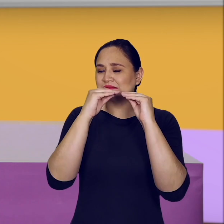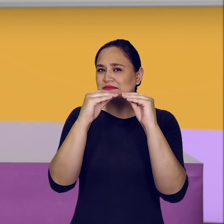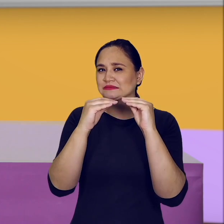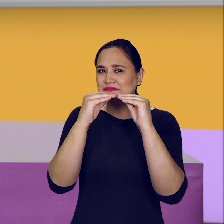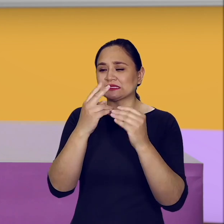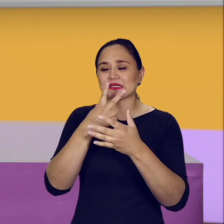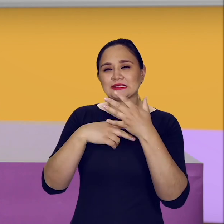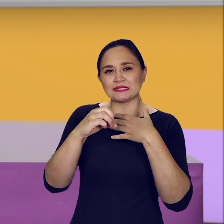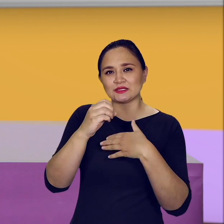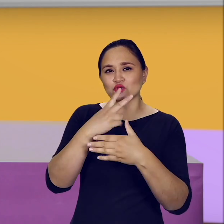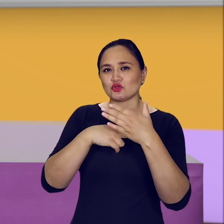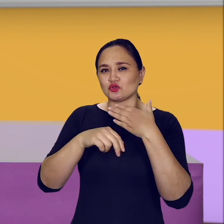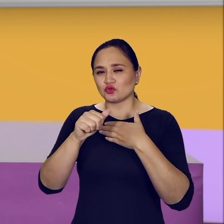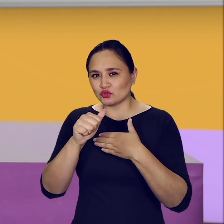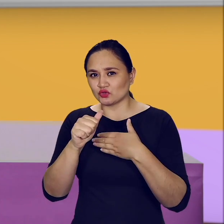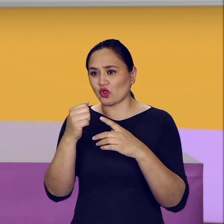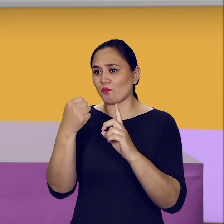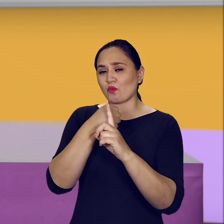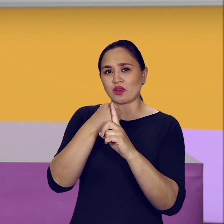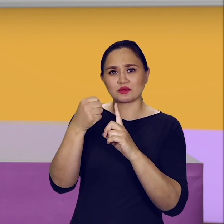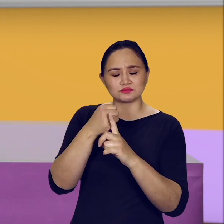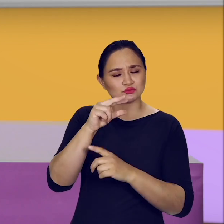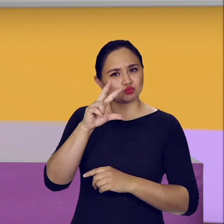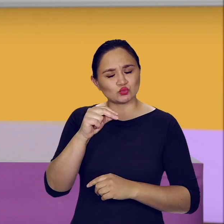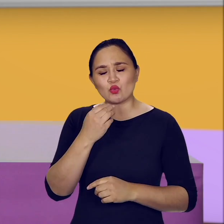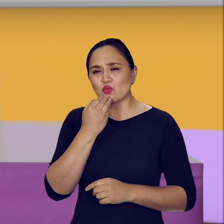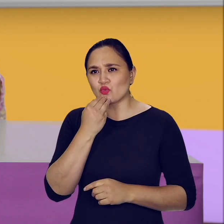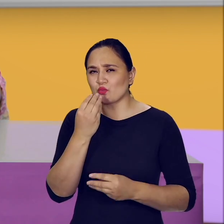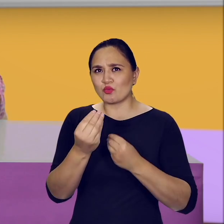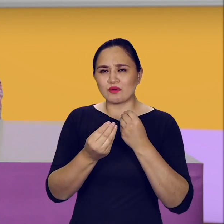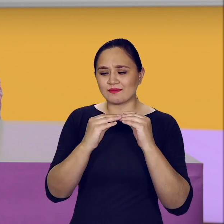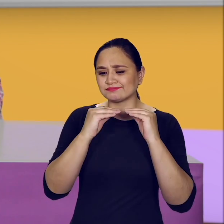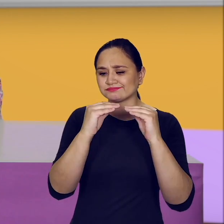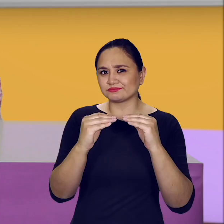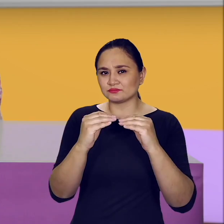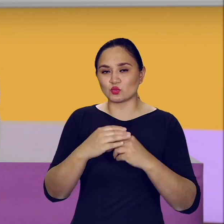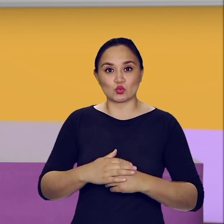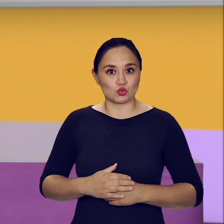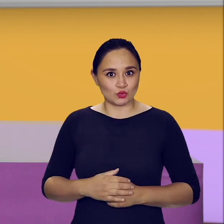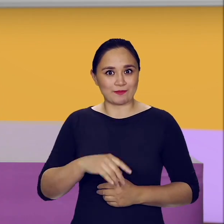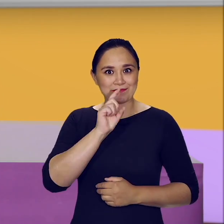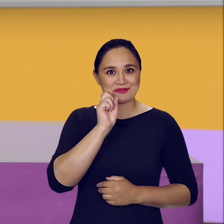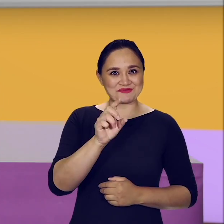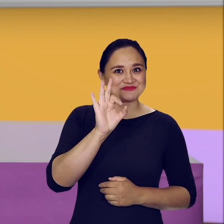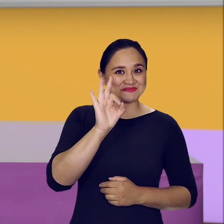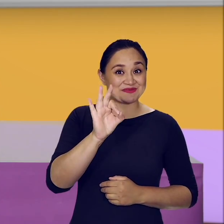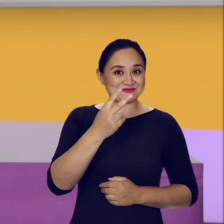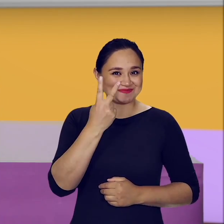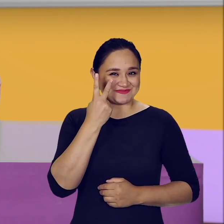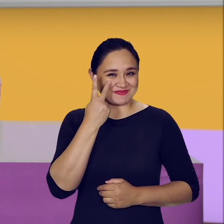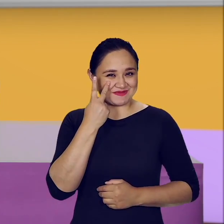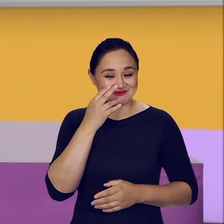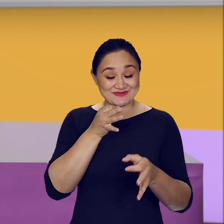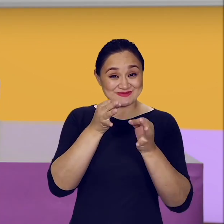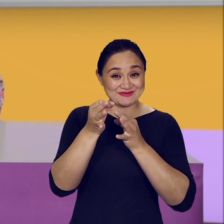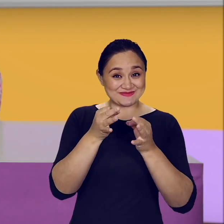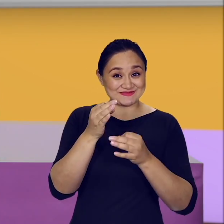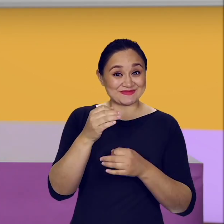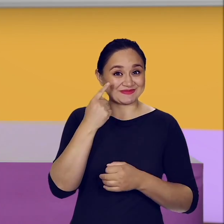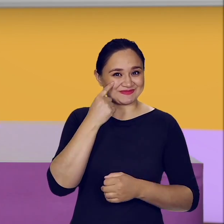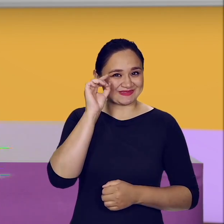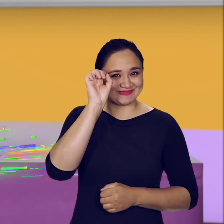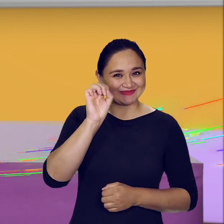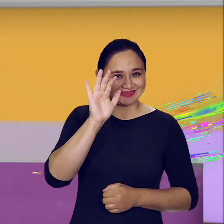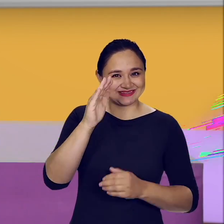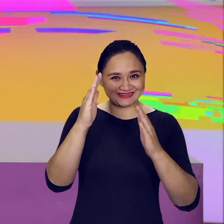nuestras hijas e hijos sin el uso de violencia. ¡Qué buena pregunta! Veamos qué nos explican en